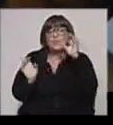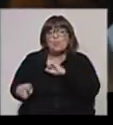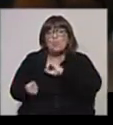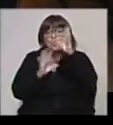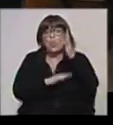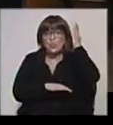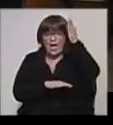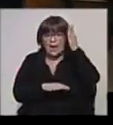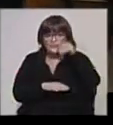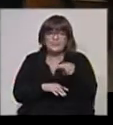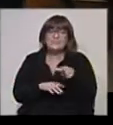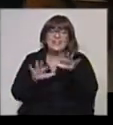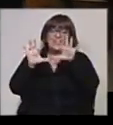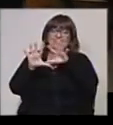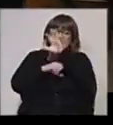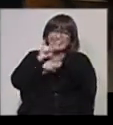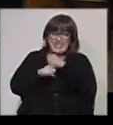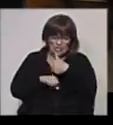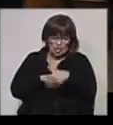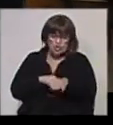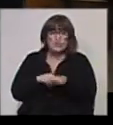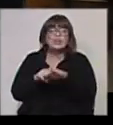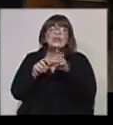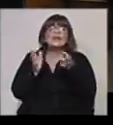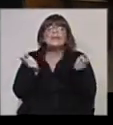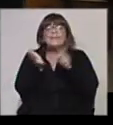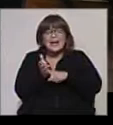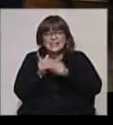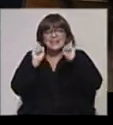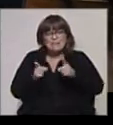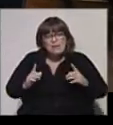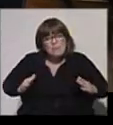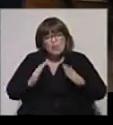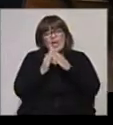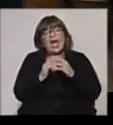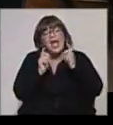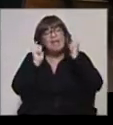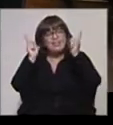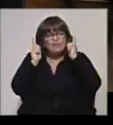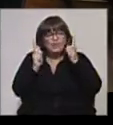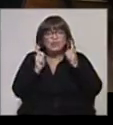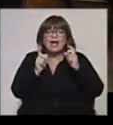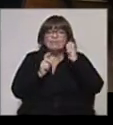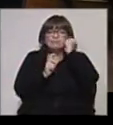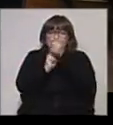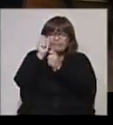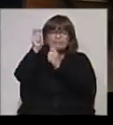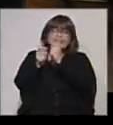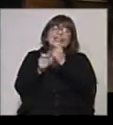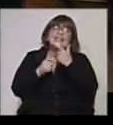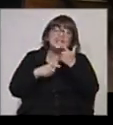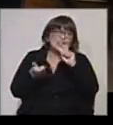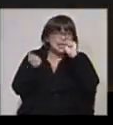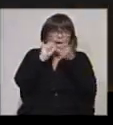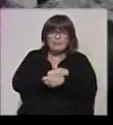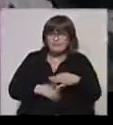Navarra. 10 años de eso y 10 años más de montaña que fuimos disfrutando y la verdad que fue un cambio en